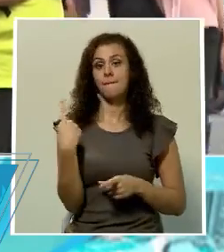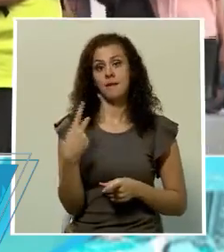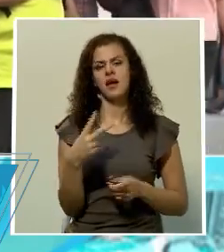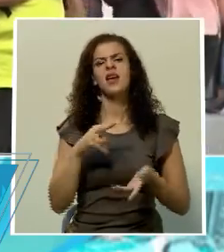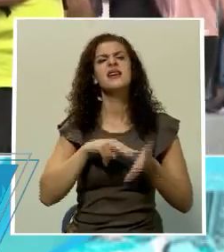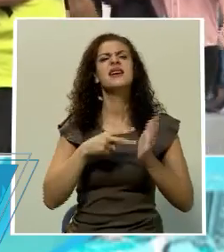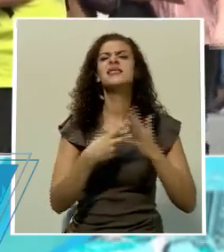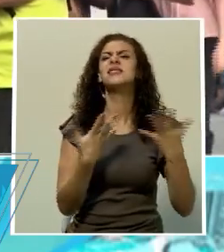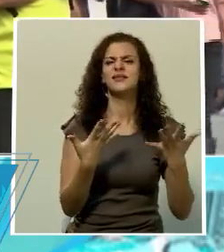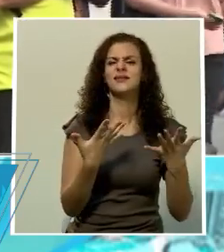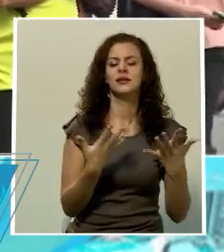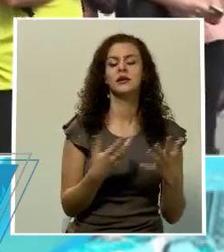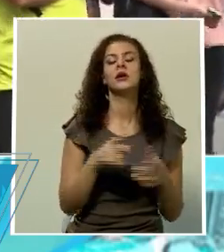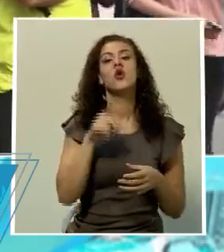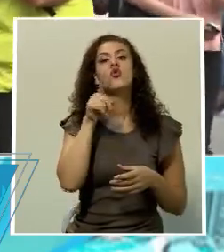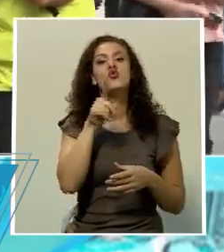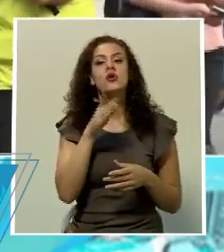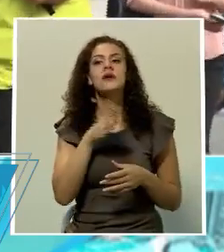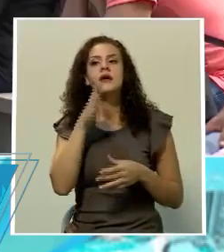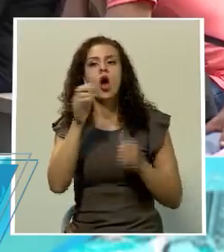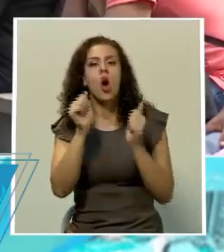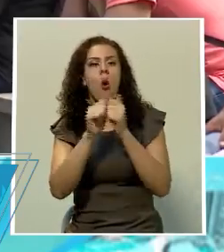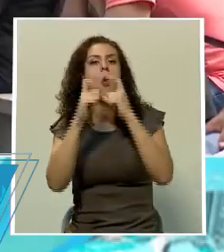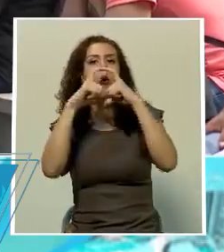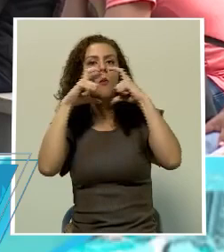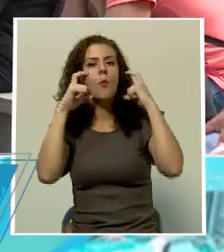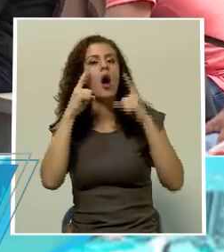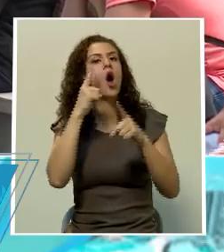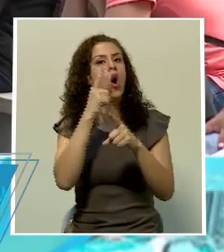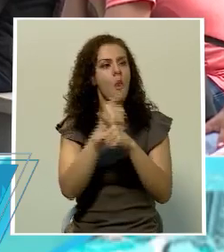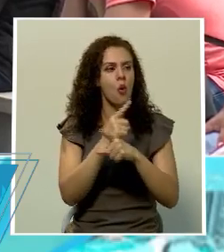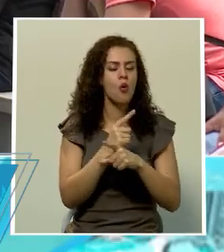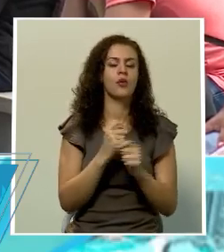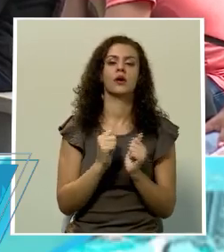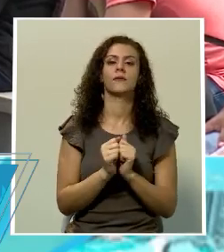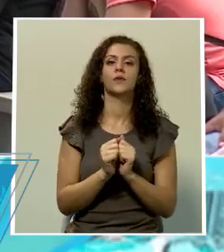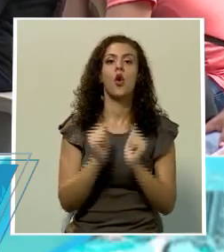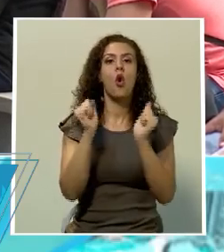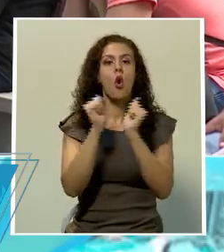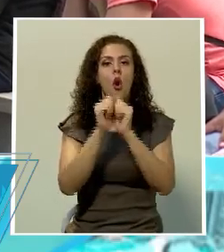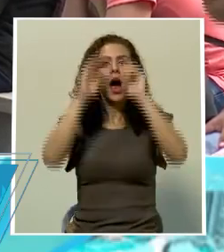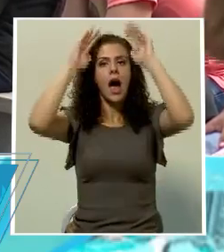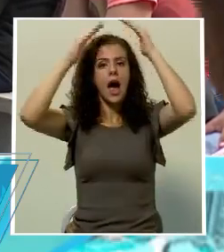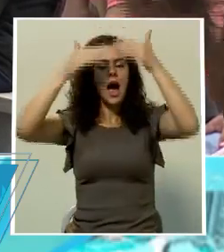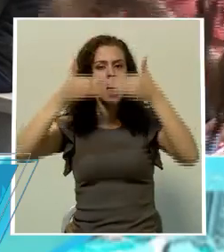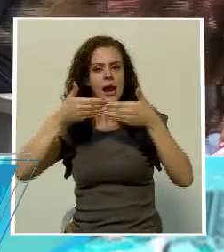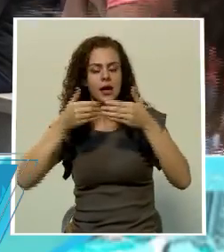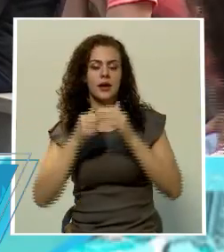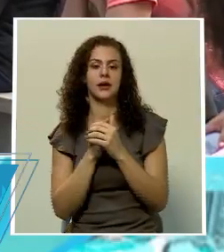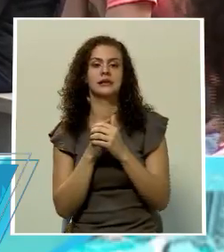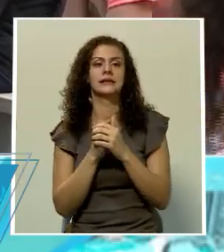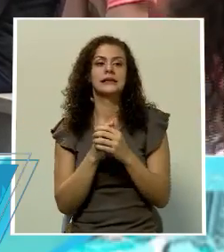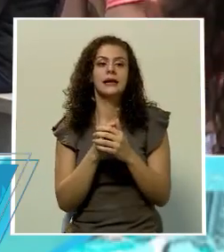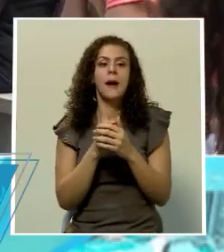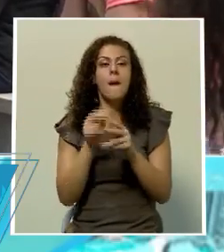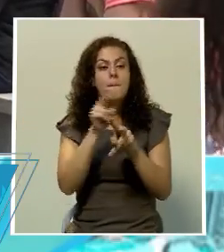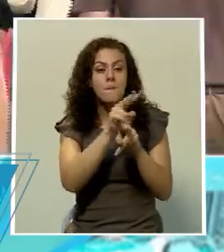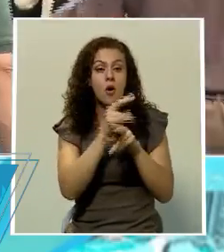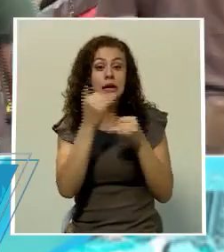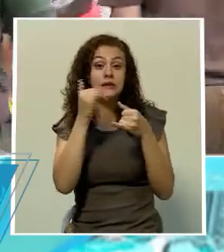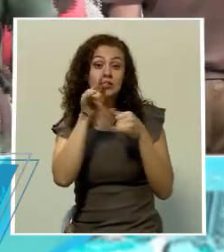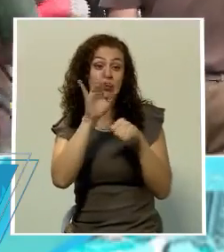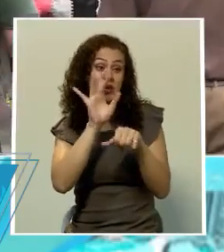¿Qué significa esto? Irse con una mascarilla correctamente colocada, con una careta, procurar, si